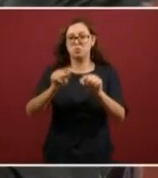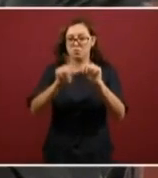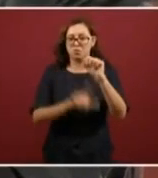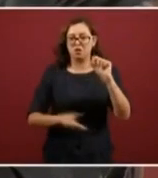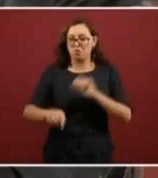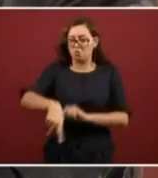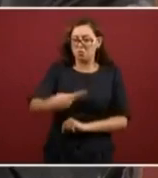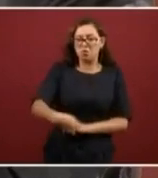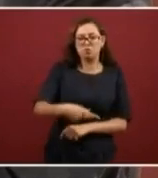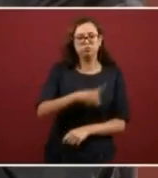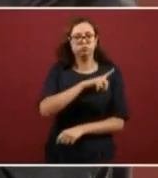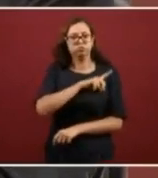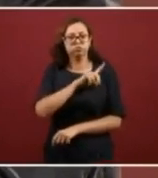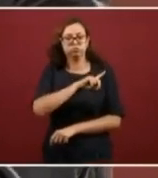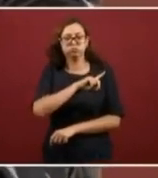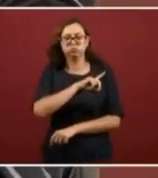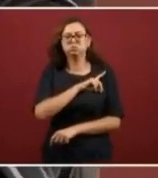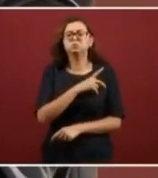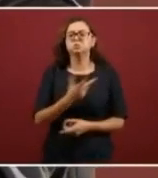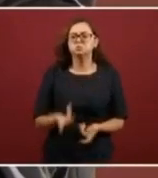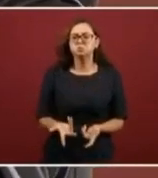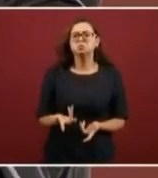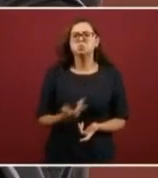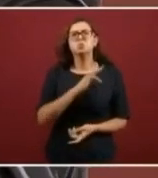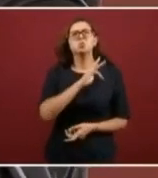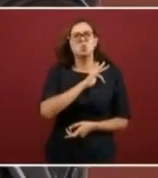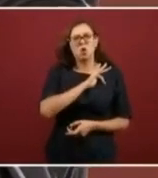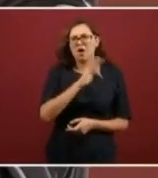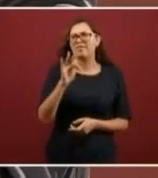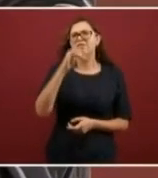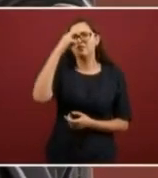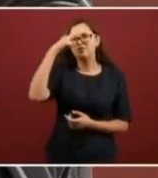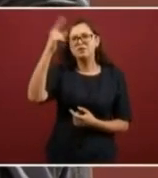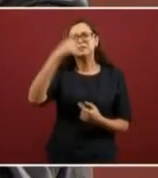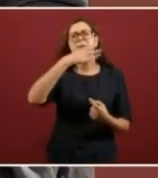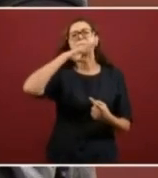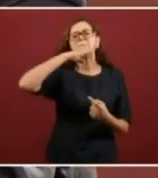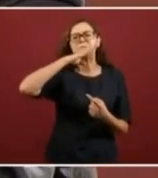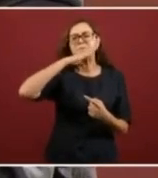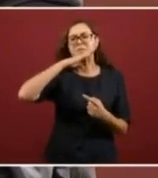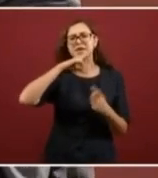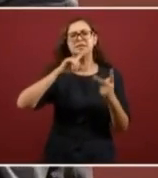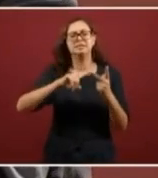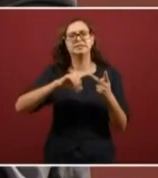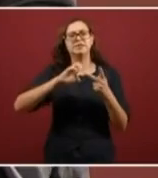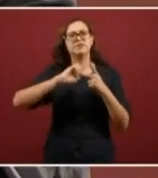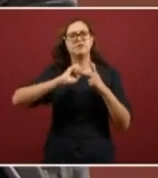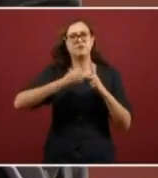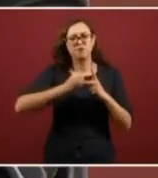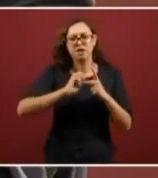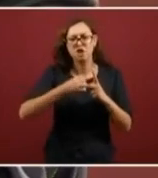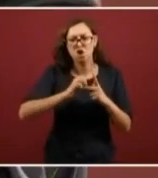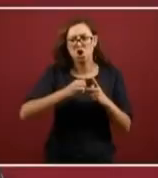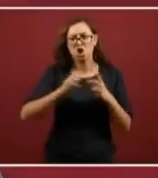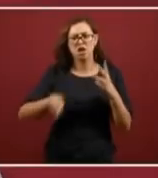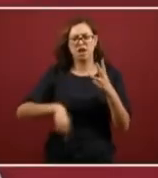autosuficiencia. Lo podemos lograr en maíz, en frijol, en